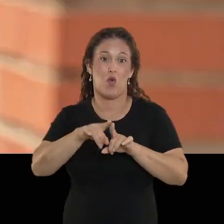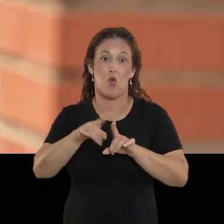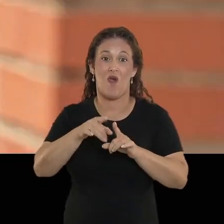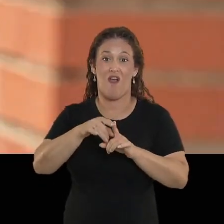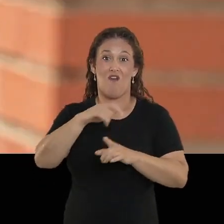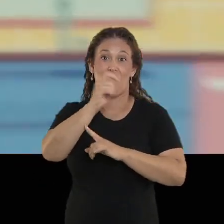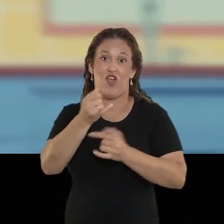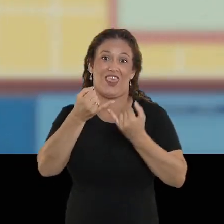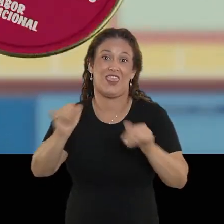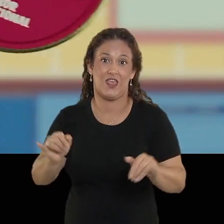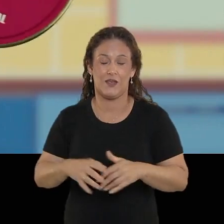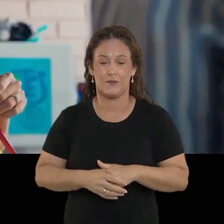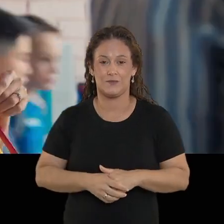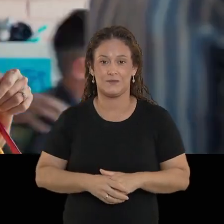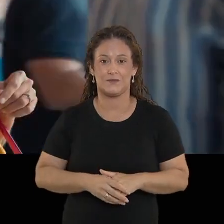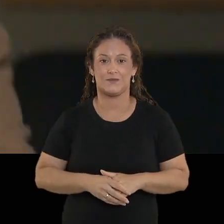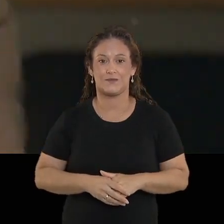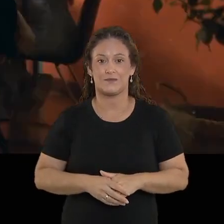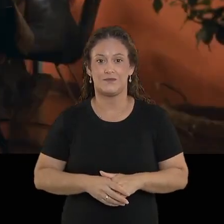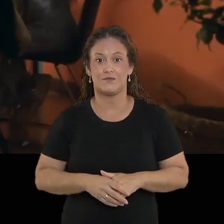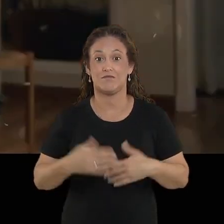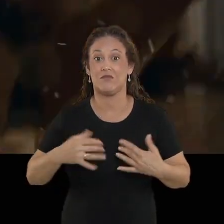ser pues, la celebración de esta boda.